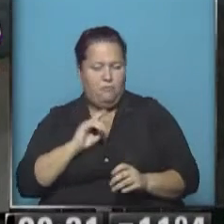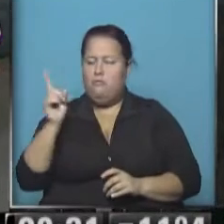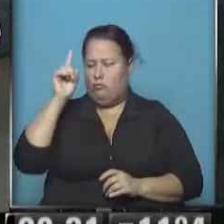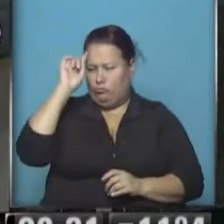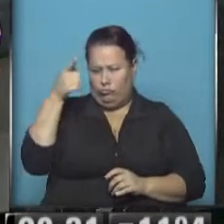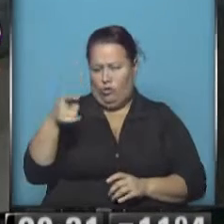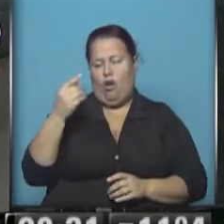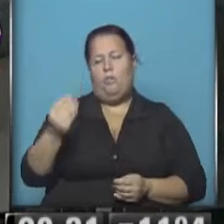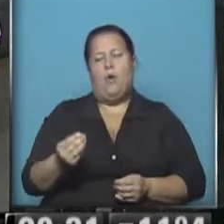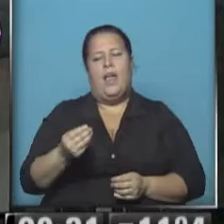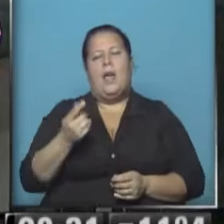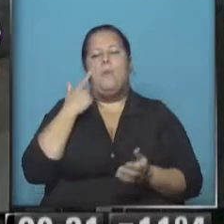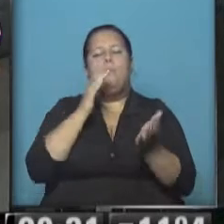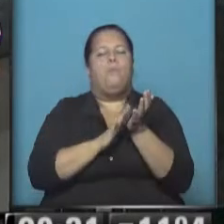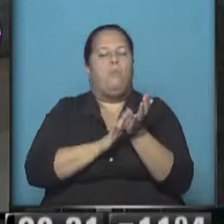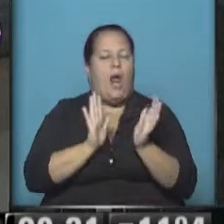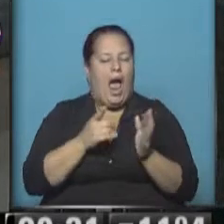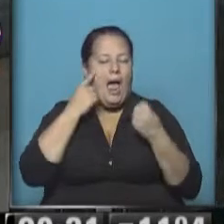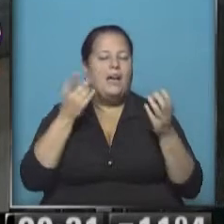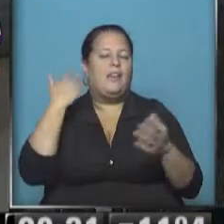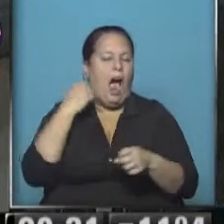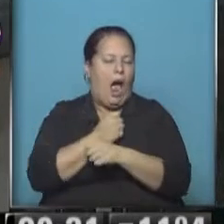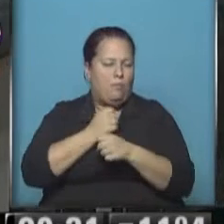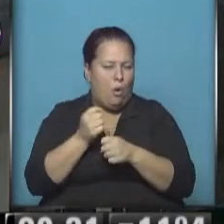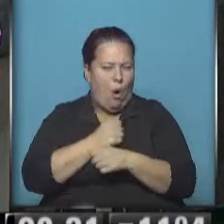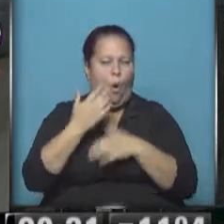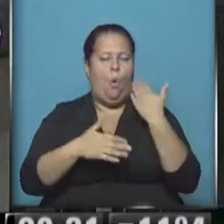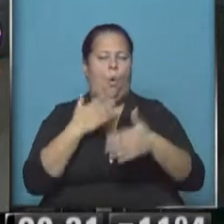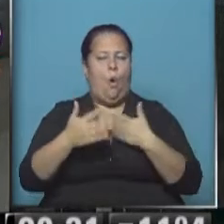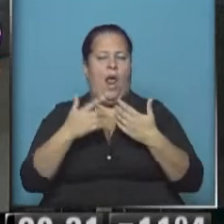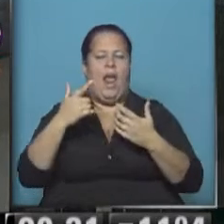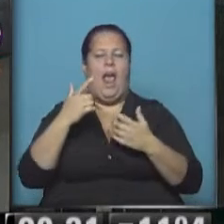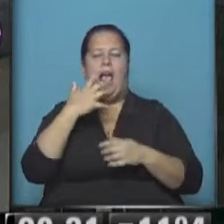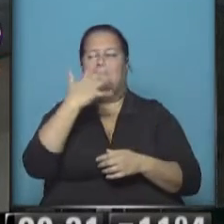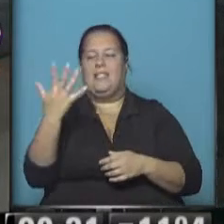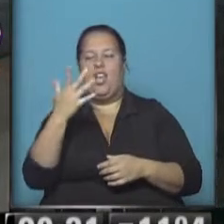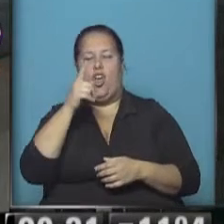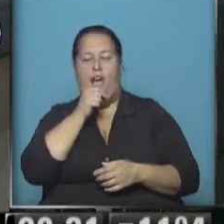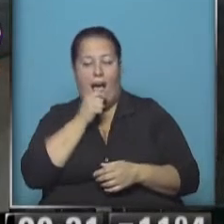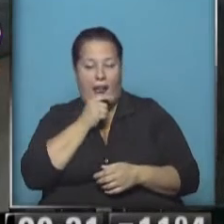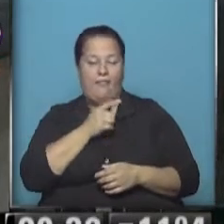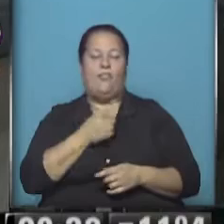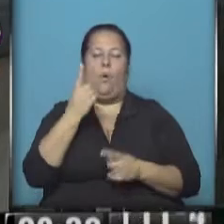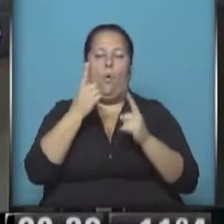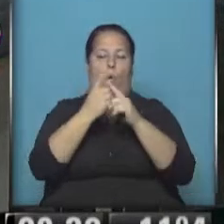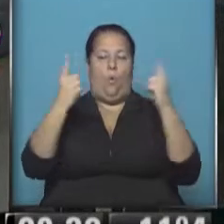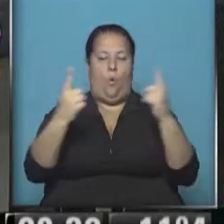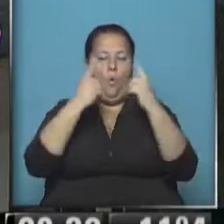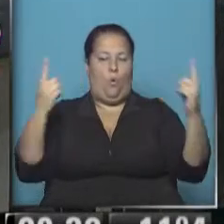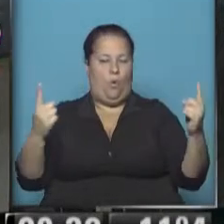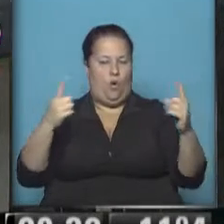no ha pedido de que es una prueba como está aprobado también en lugar con circo con cinco árbitros uno detrás de cada